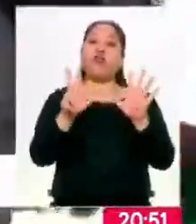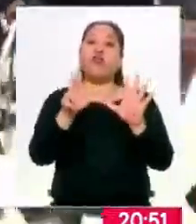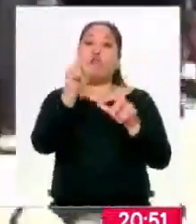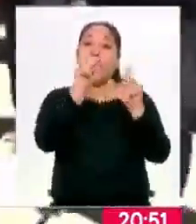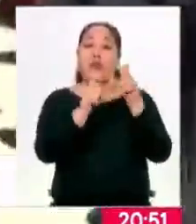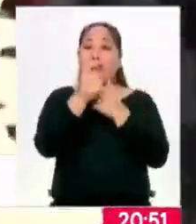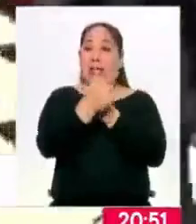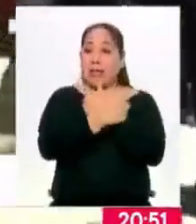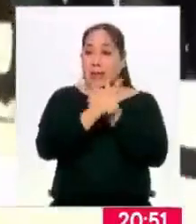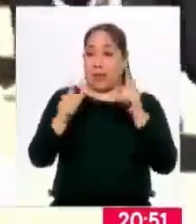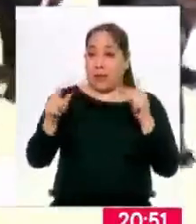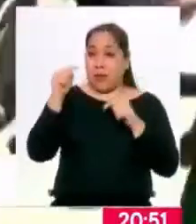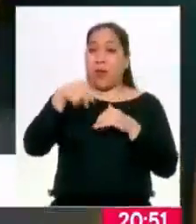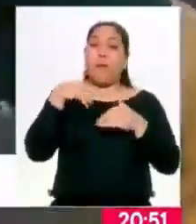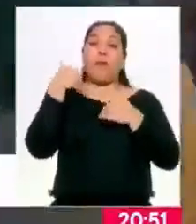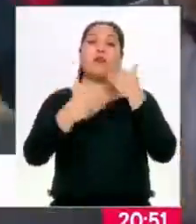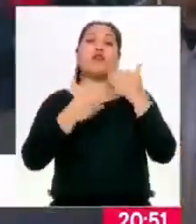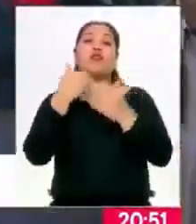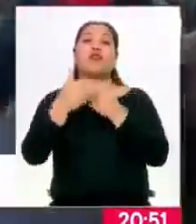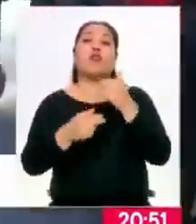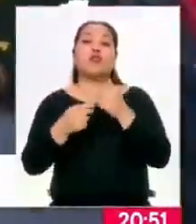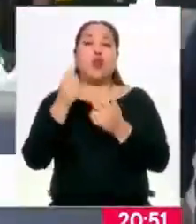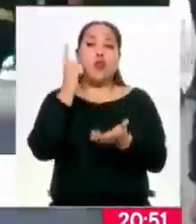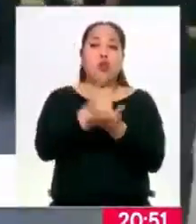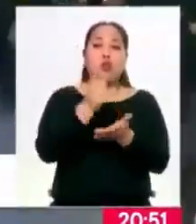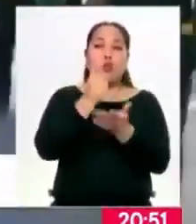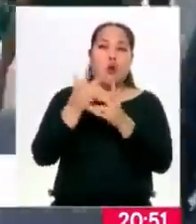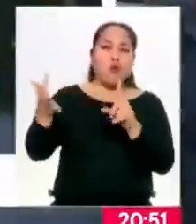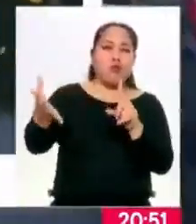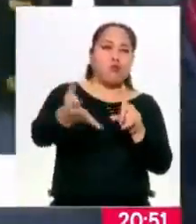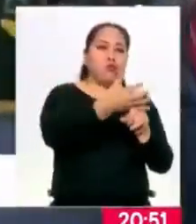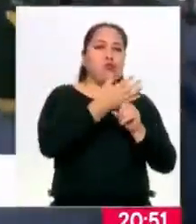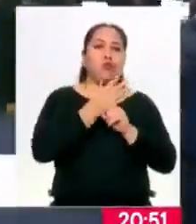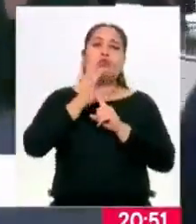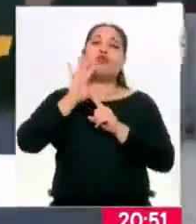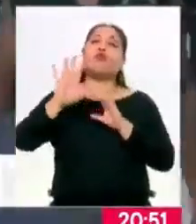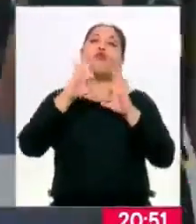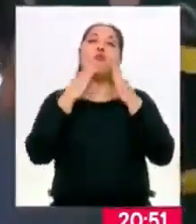liberados como parte del proceso por las denuncias de secuestro presentadas por sus familiares.